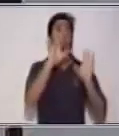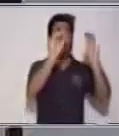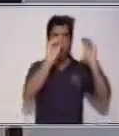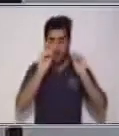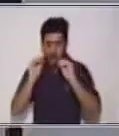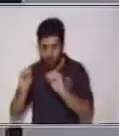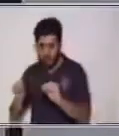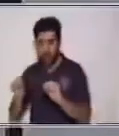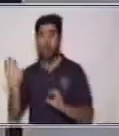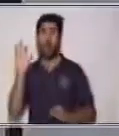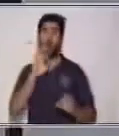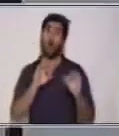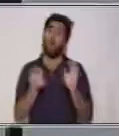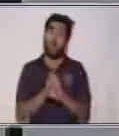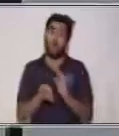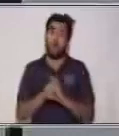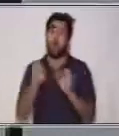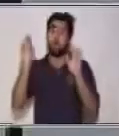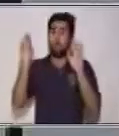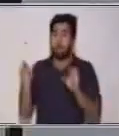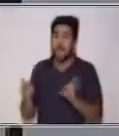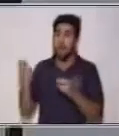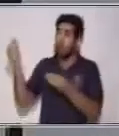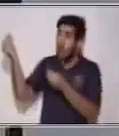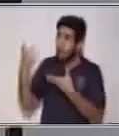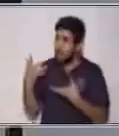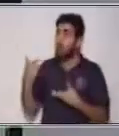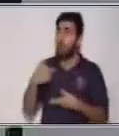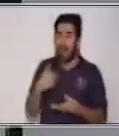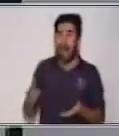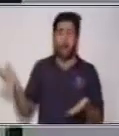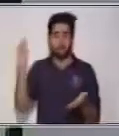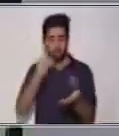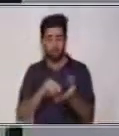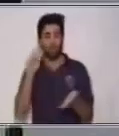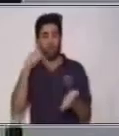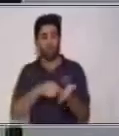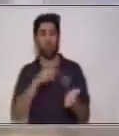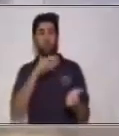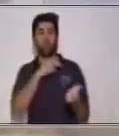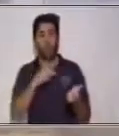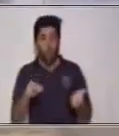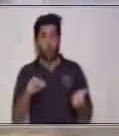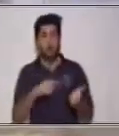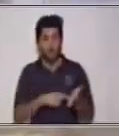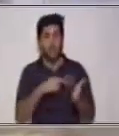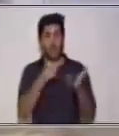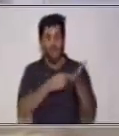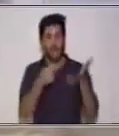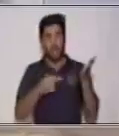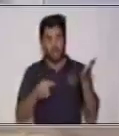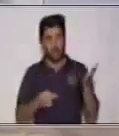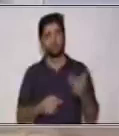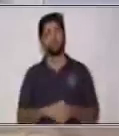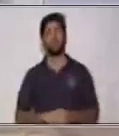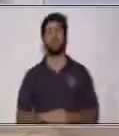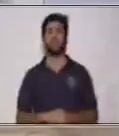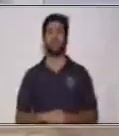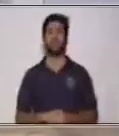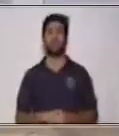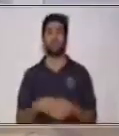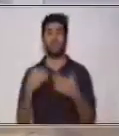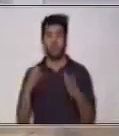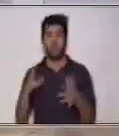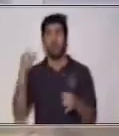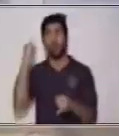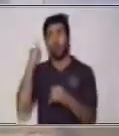dónde obtuvo esa información. Recordemos que es importante utilizar las distintas fuentes de consulta.